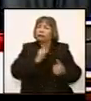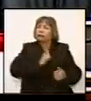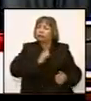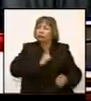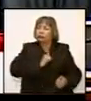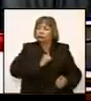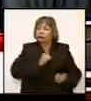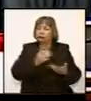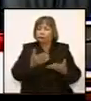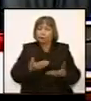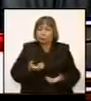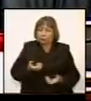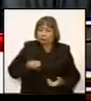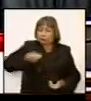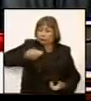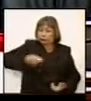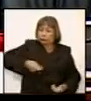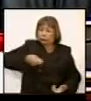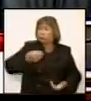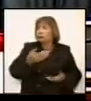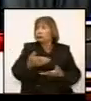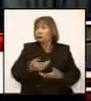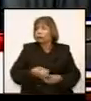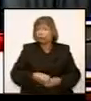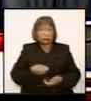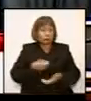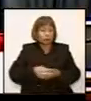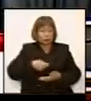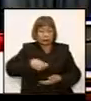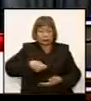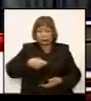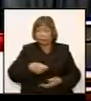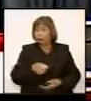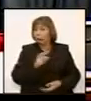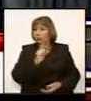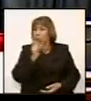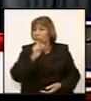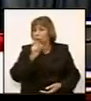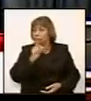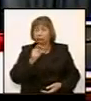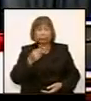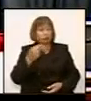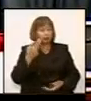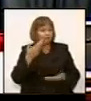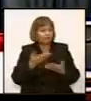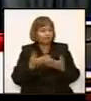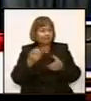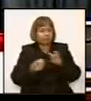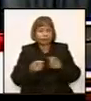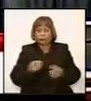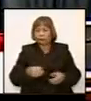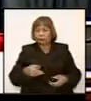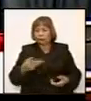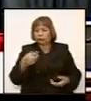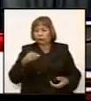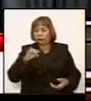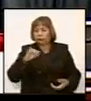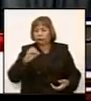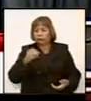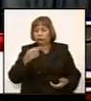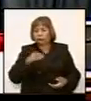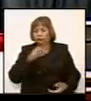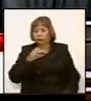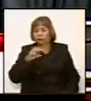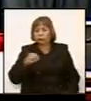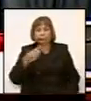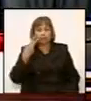que desee alquilarlo para generar una renta, que no sea víctima de los pillos, de Pepe